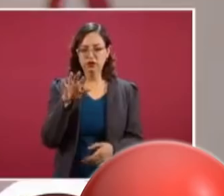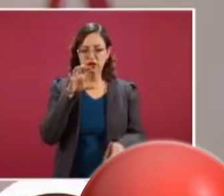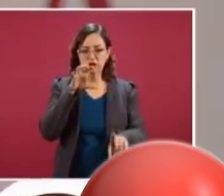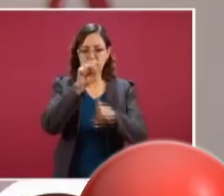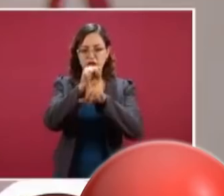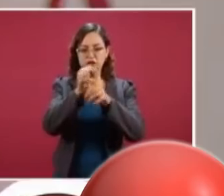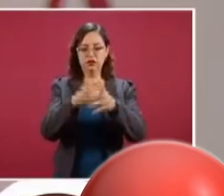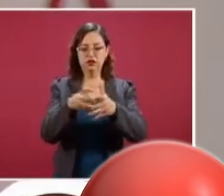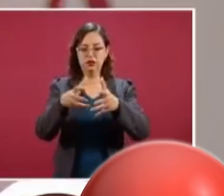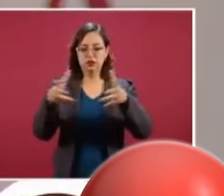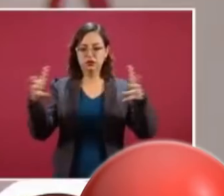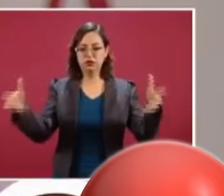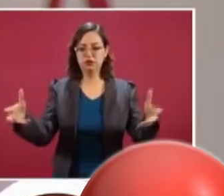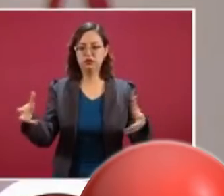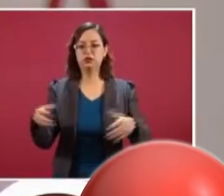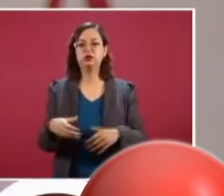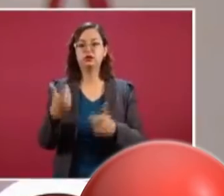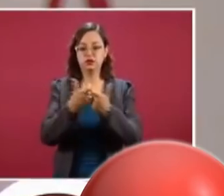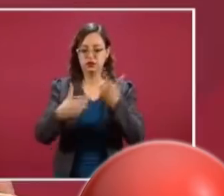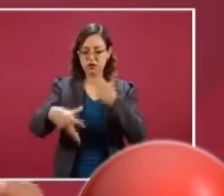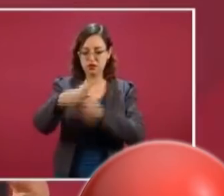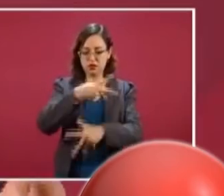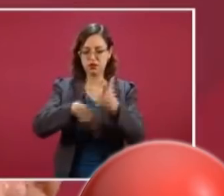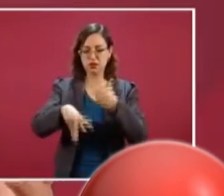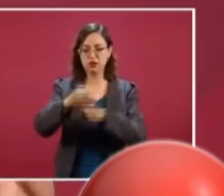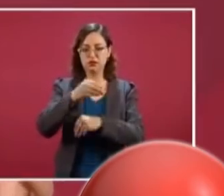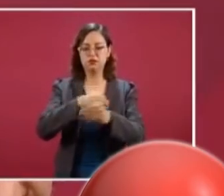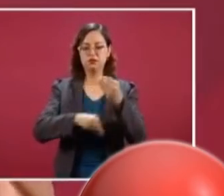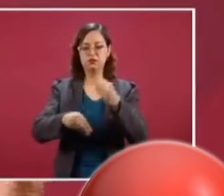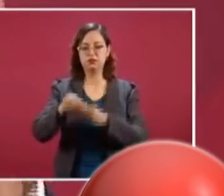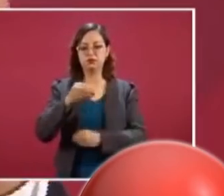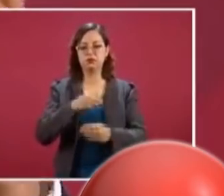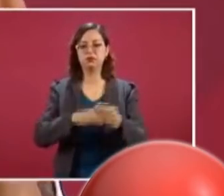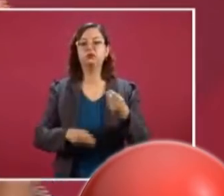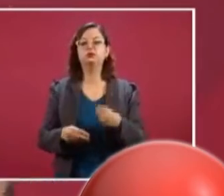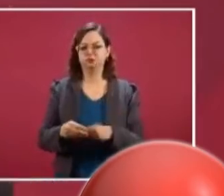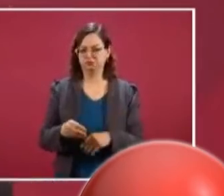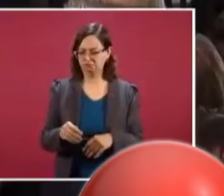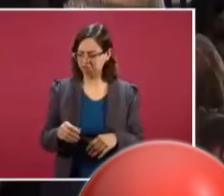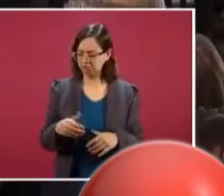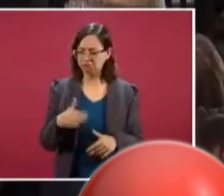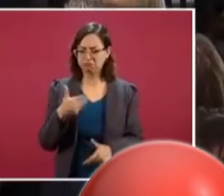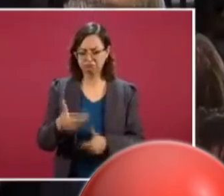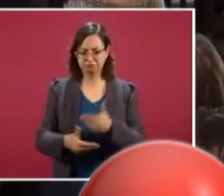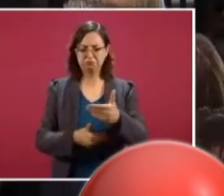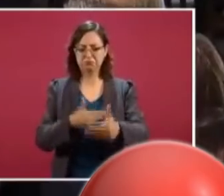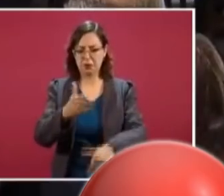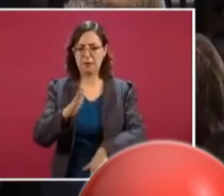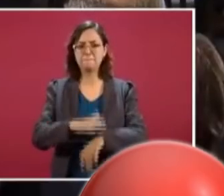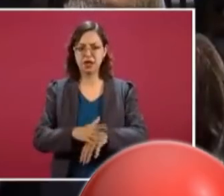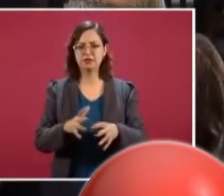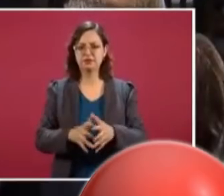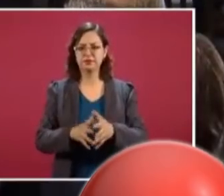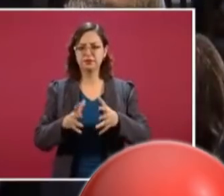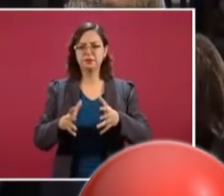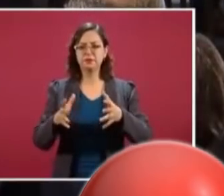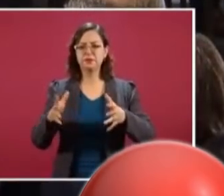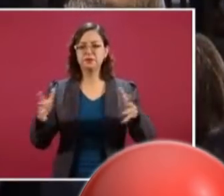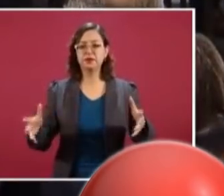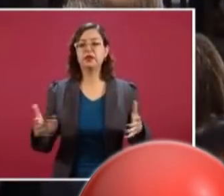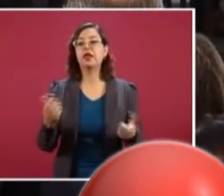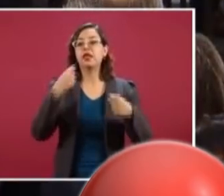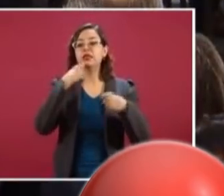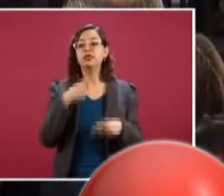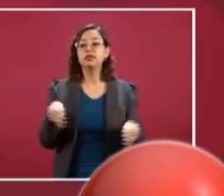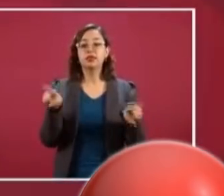crecimiento de la economía, que vamos a tener más crecimiento. También una cosa